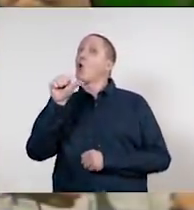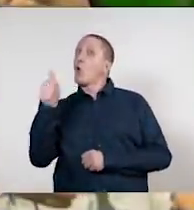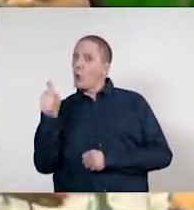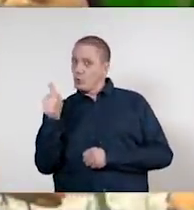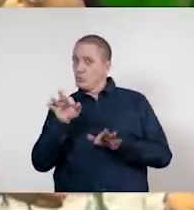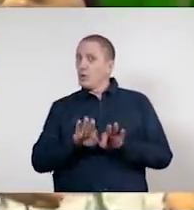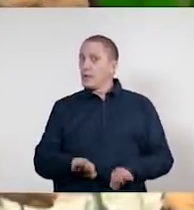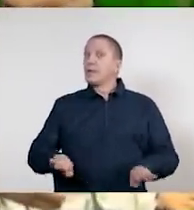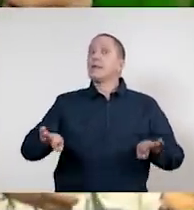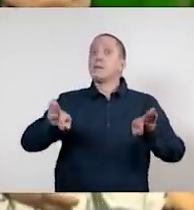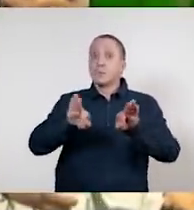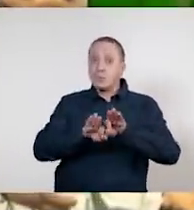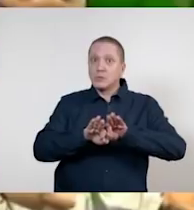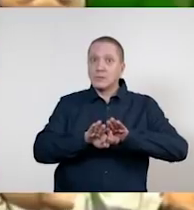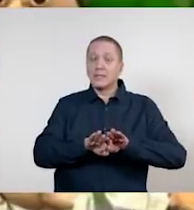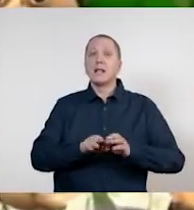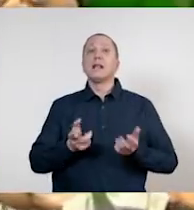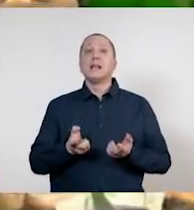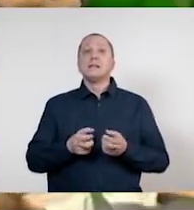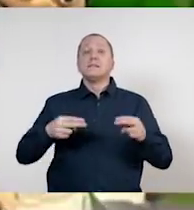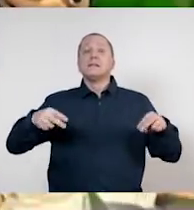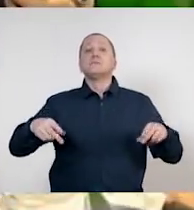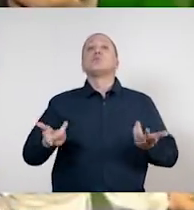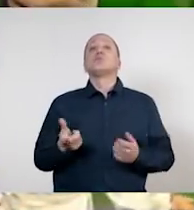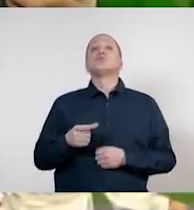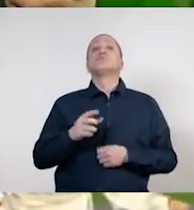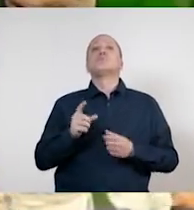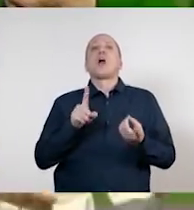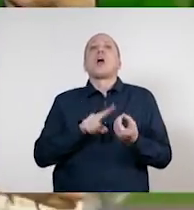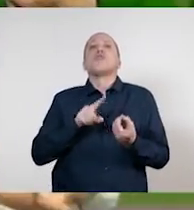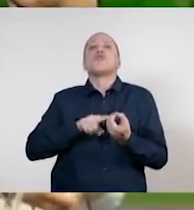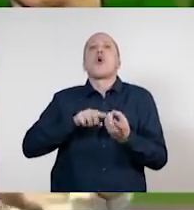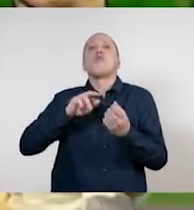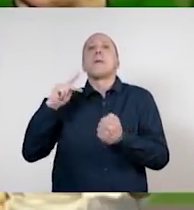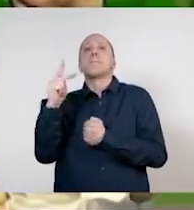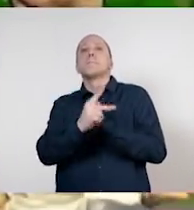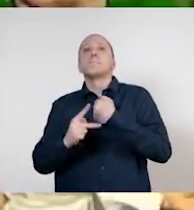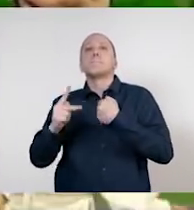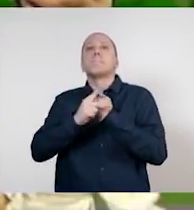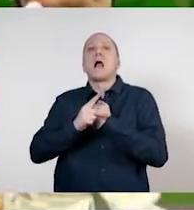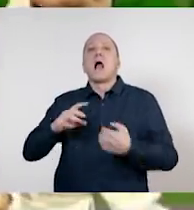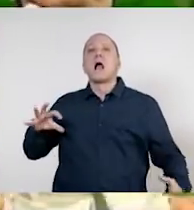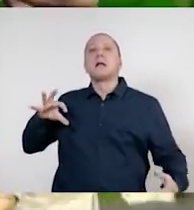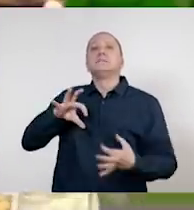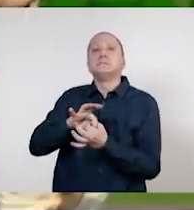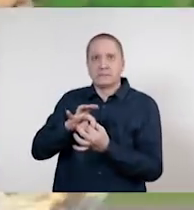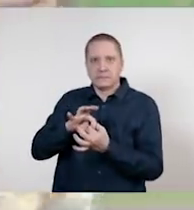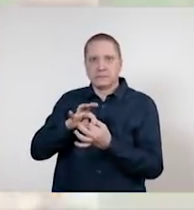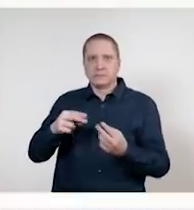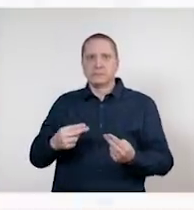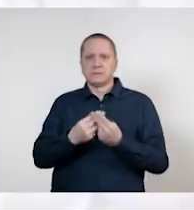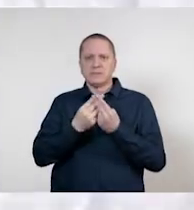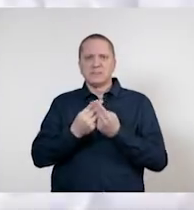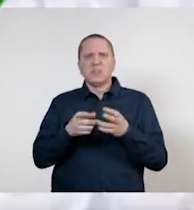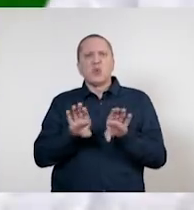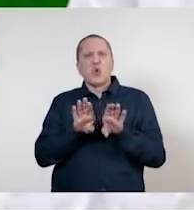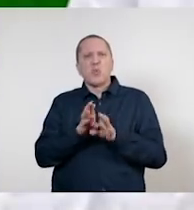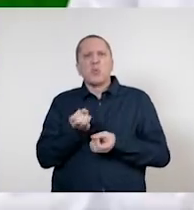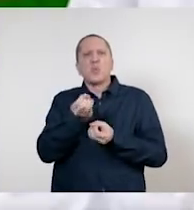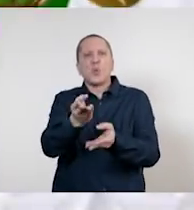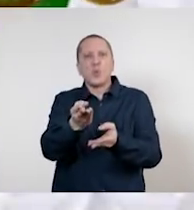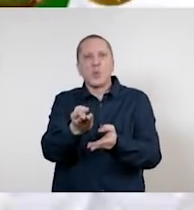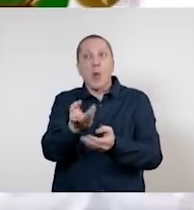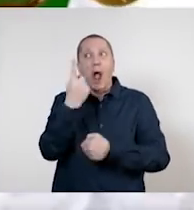Otra cosa importante es la nacionalidad, y así es como la obtenemos.